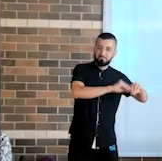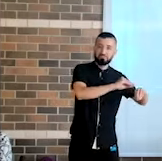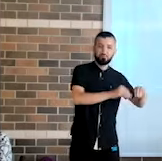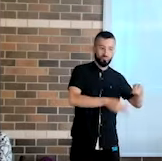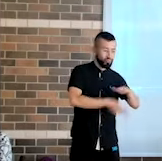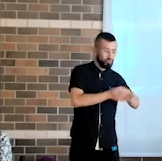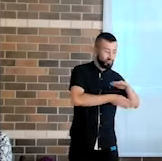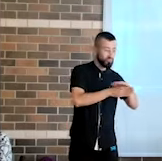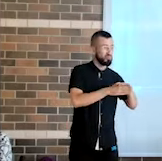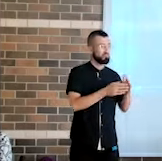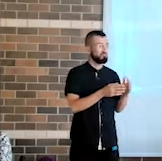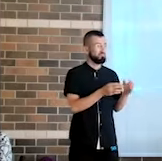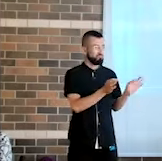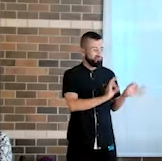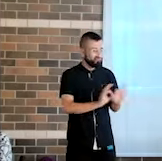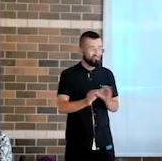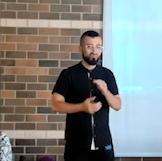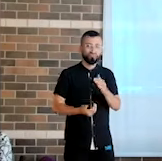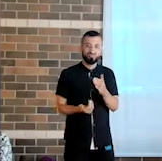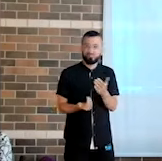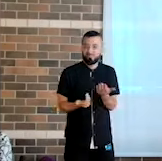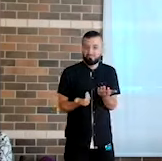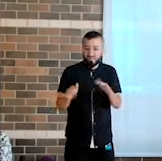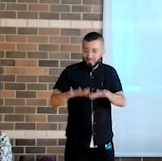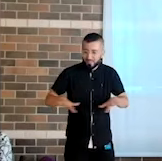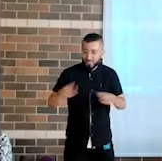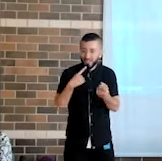seguir organizando estos espacios,